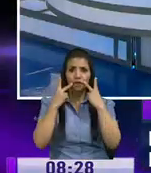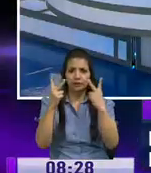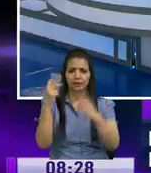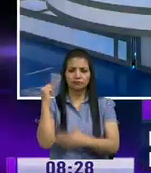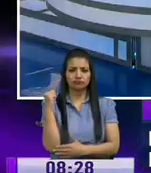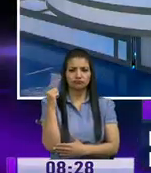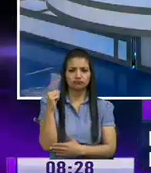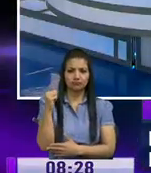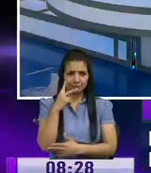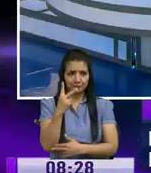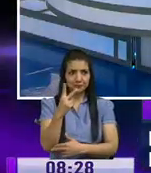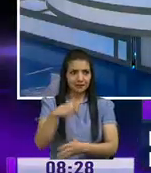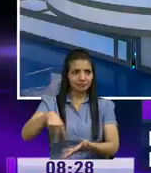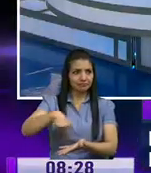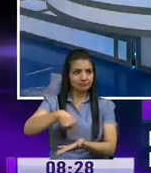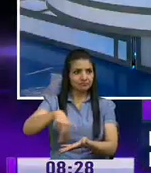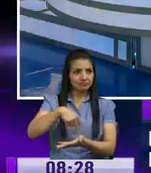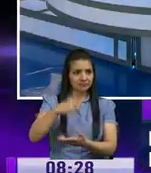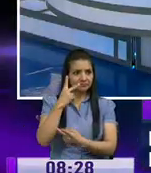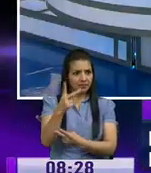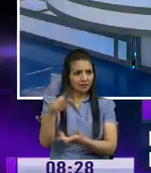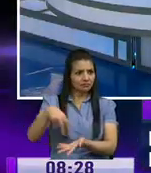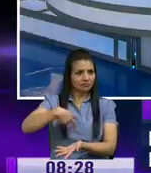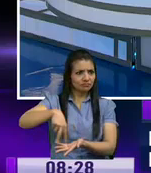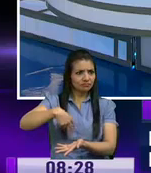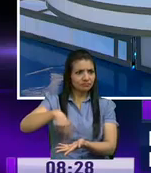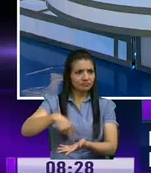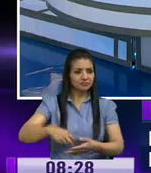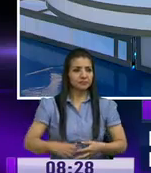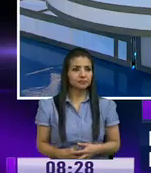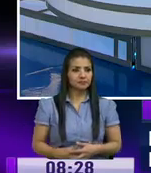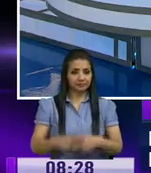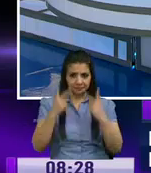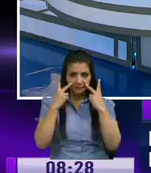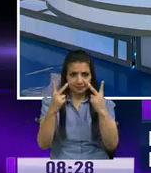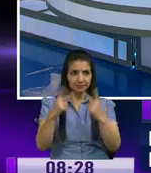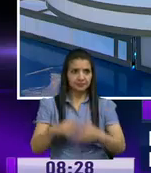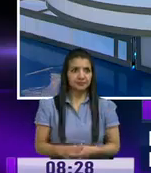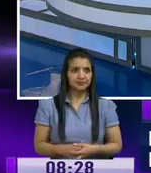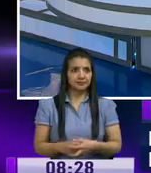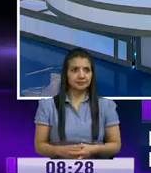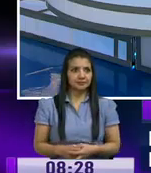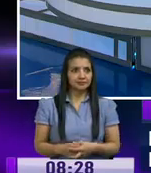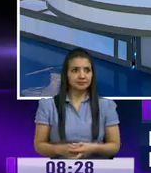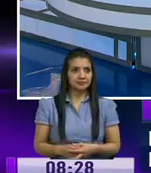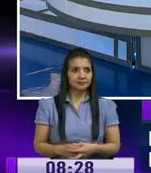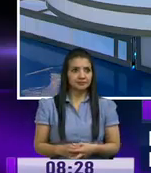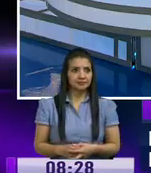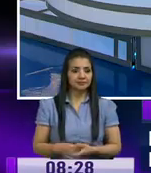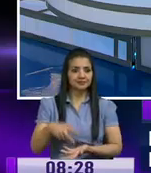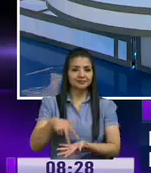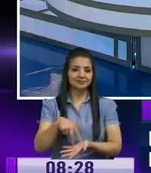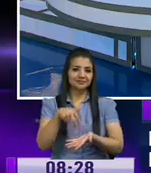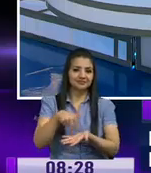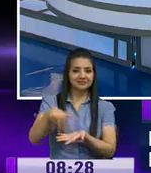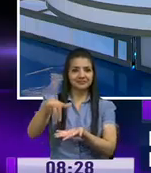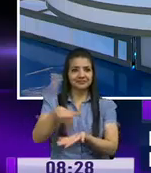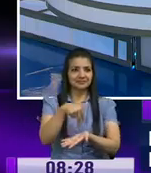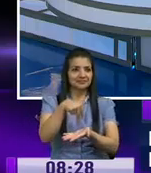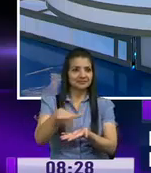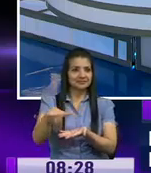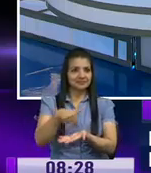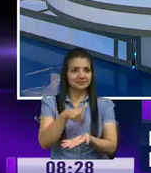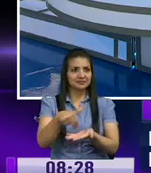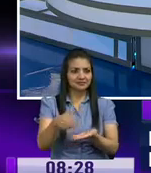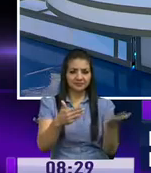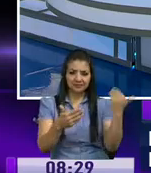paso, Sofía Vintimilla. A ver, échele paso. Ahí te quiero ver. Pa, pa, pa, pa, pa, pa, pa, pa. Ay, con la banda